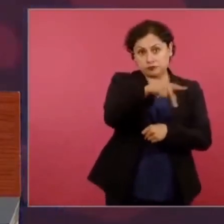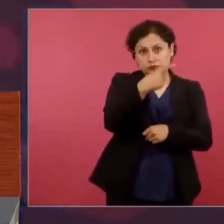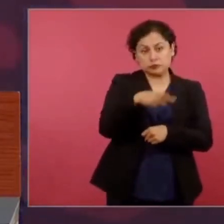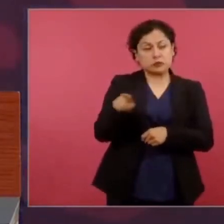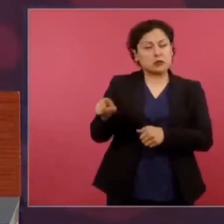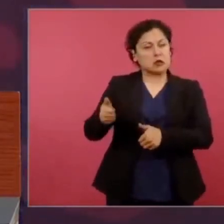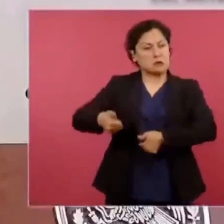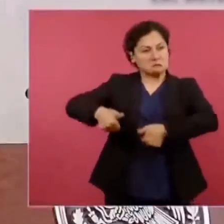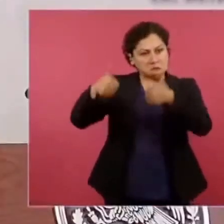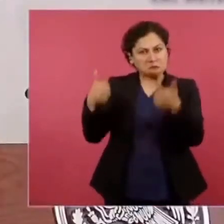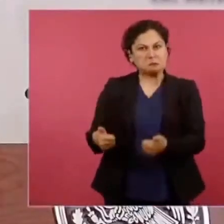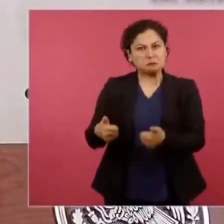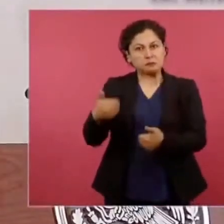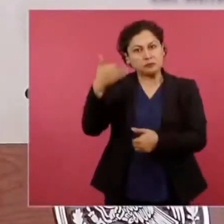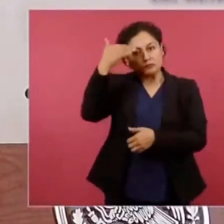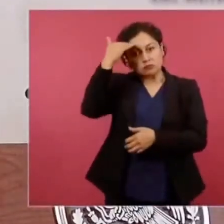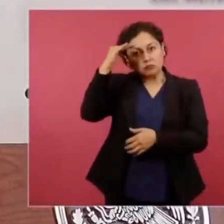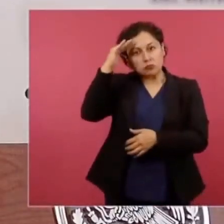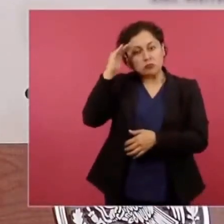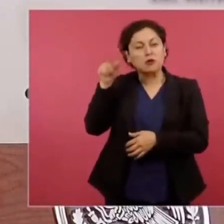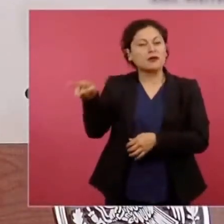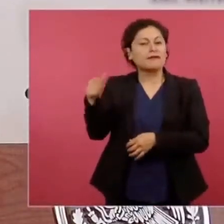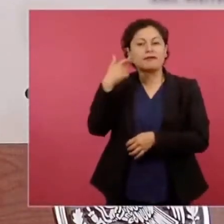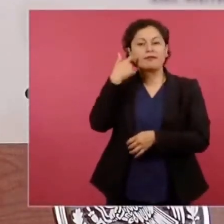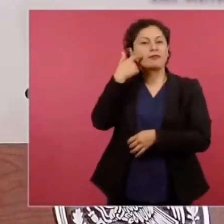yo me quedo, como diría